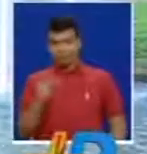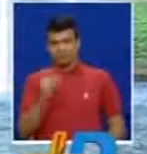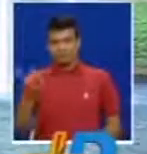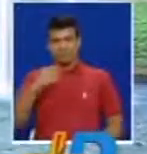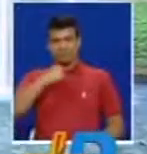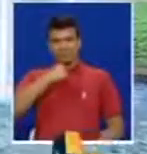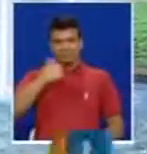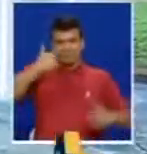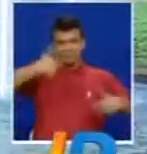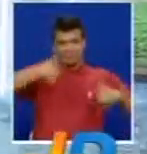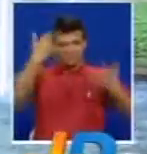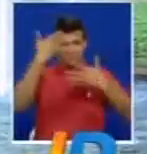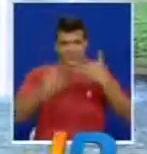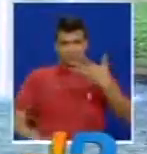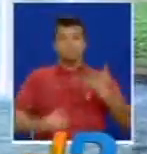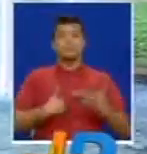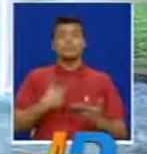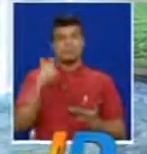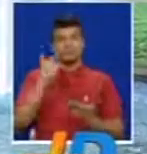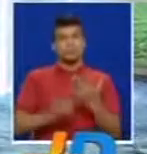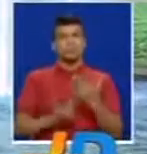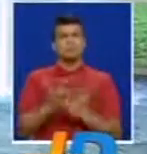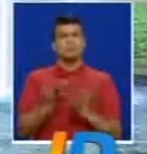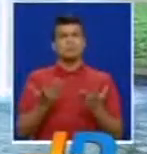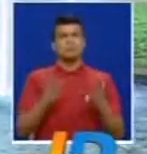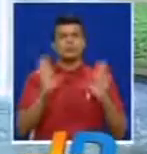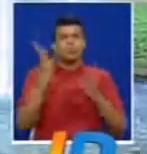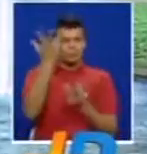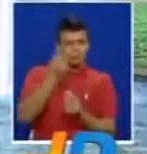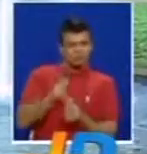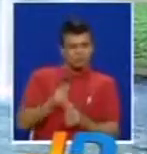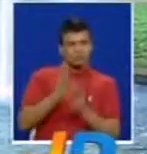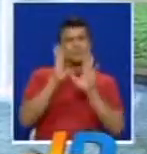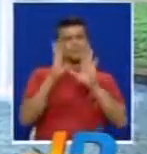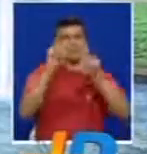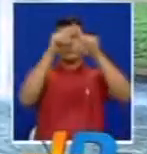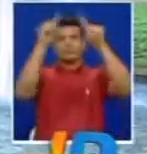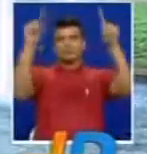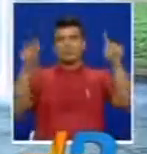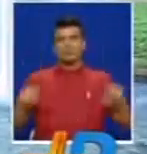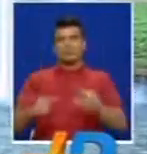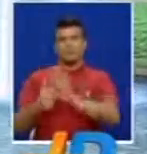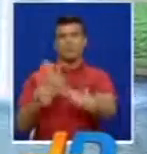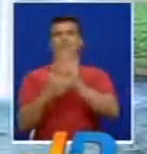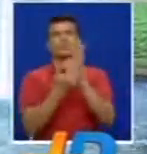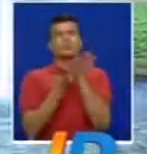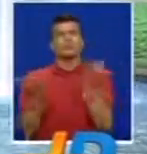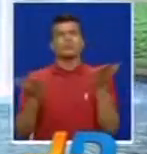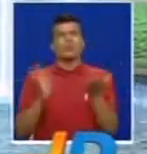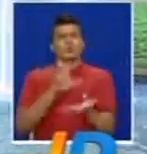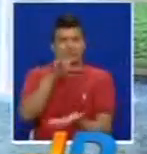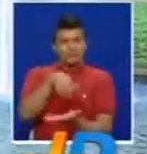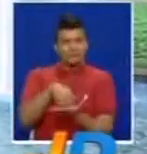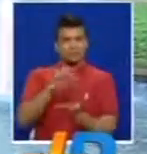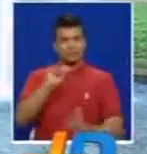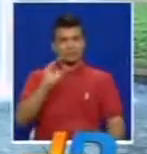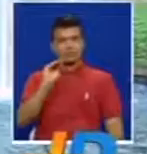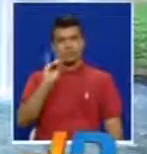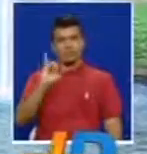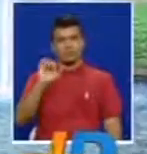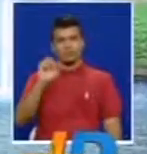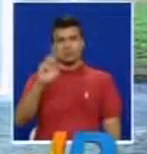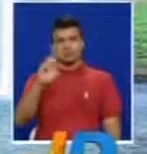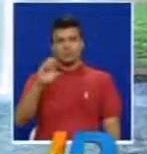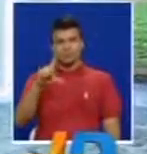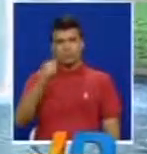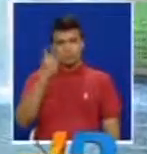a las noticias del entretenimiento. Comenzamos con una exposición de artes plásticas que por estos días se puede apreciar en el centro comercial Acuarela, donde la fantasía